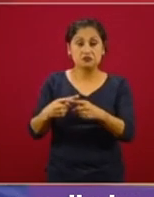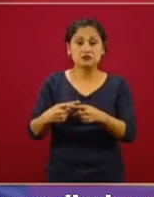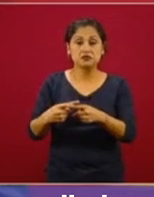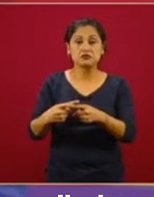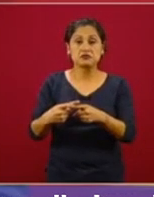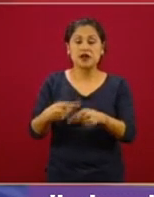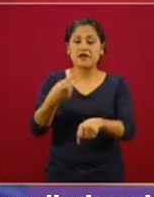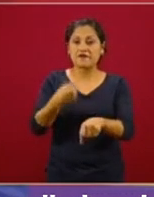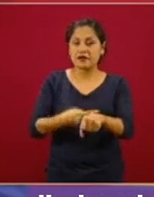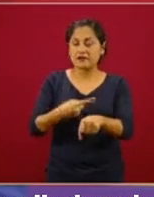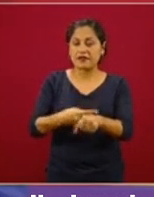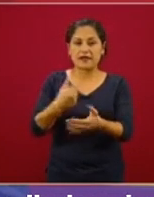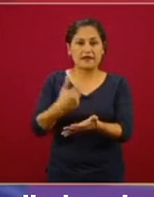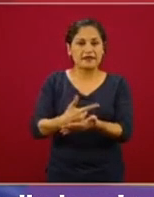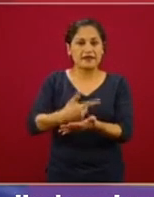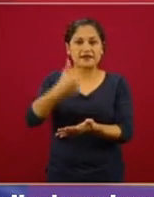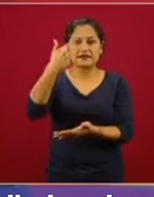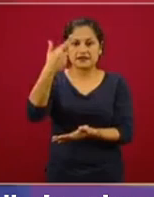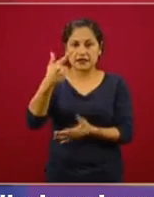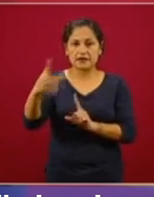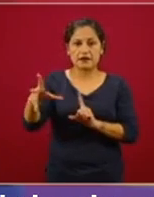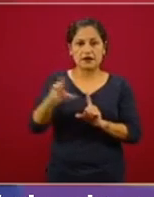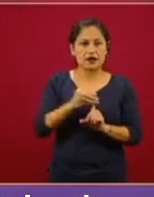enfermedades crónicas no transmisibles.